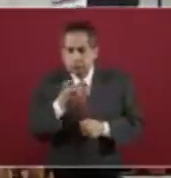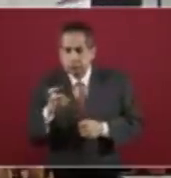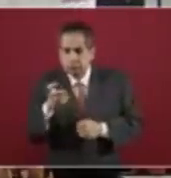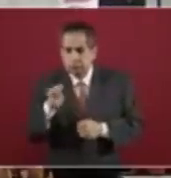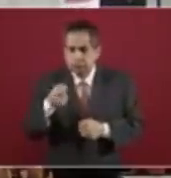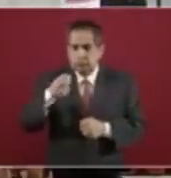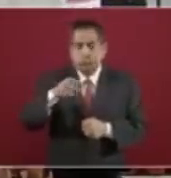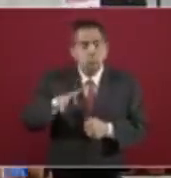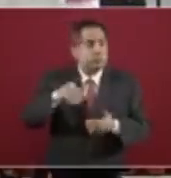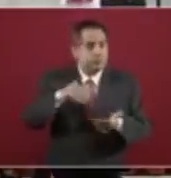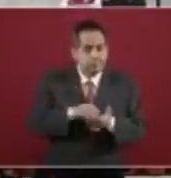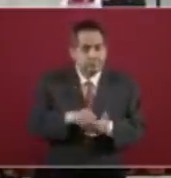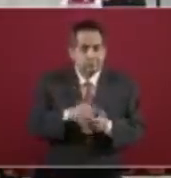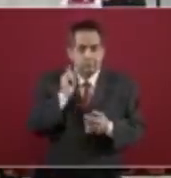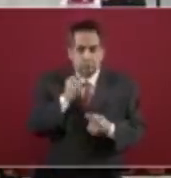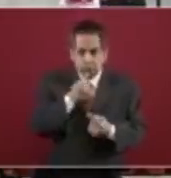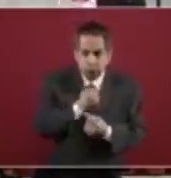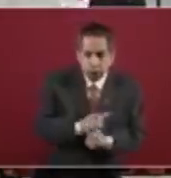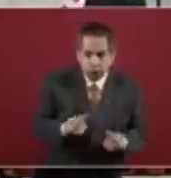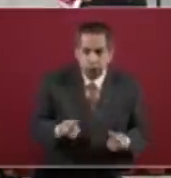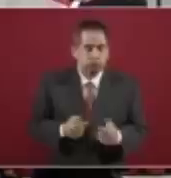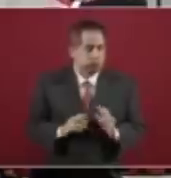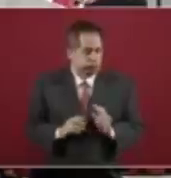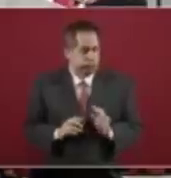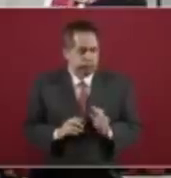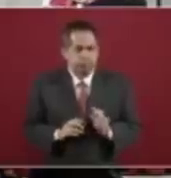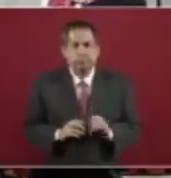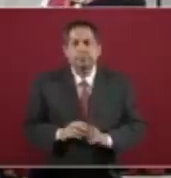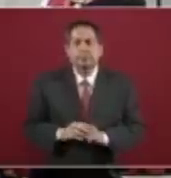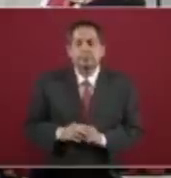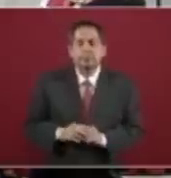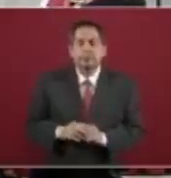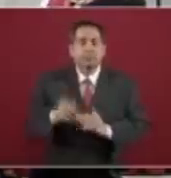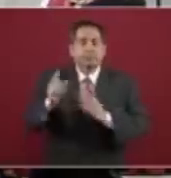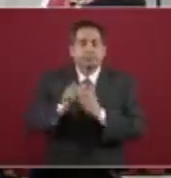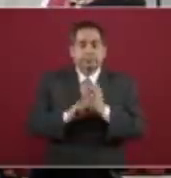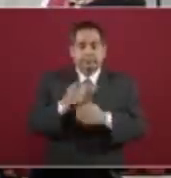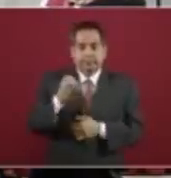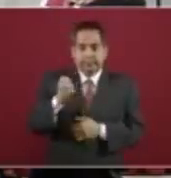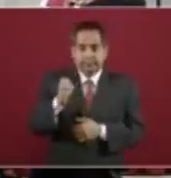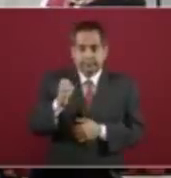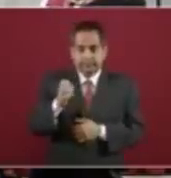329 mil niñas y niños. Para el mes de enero,